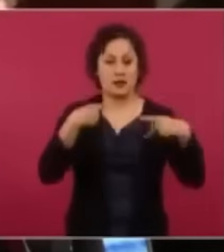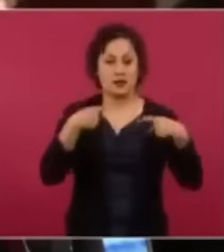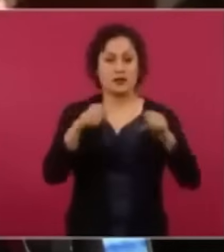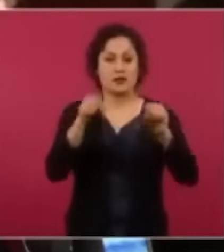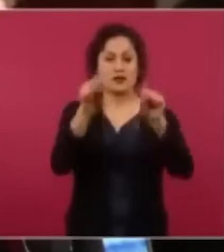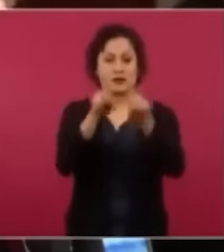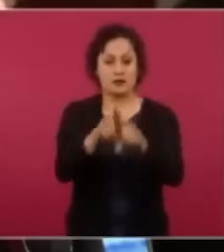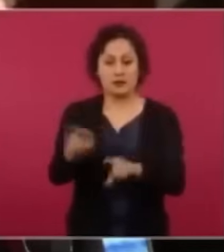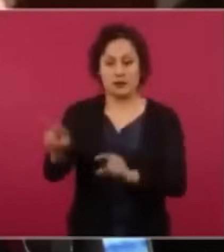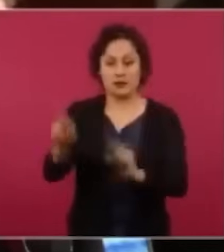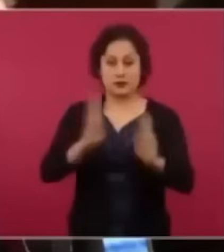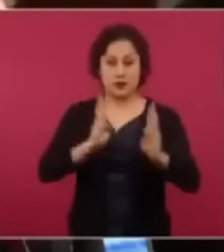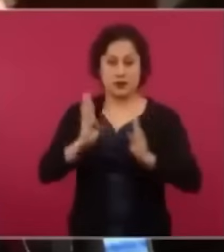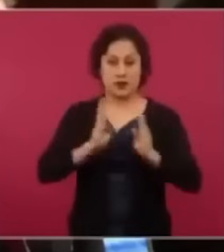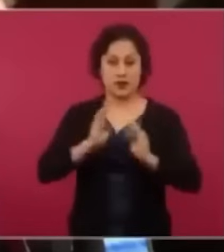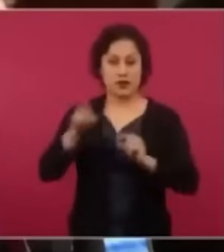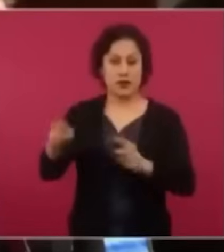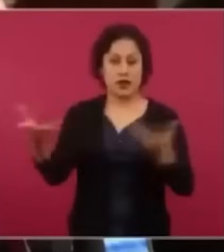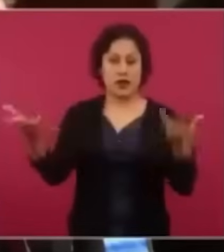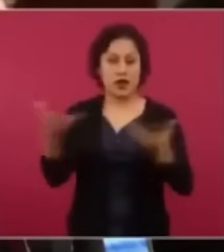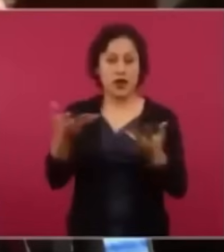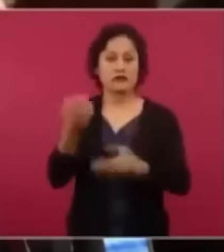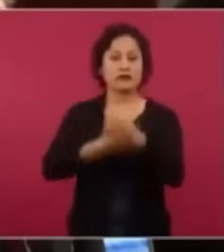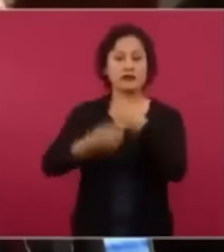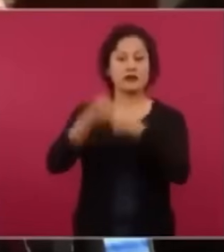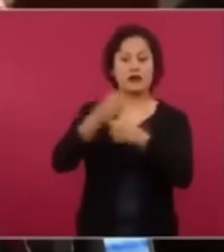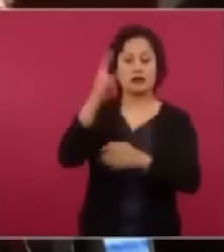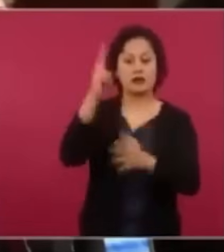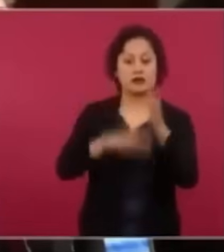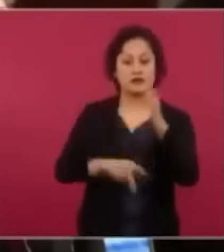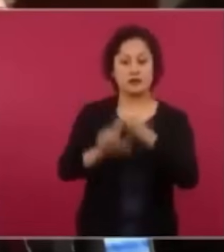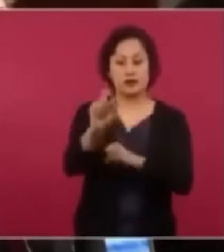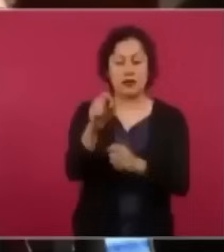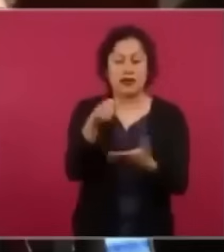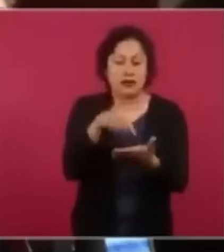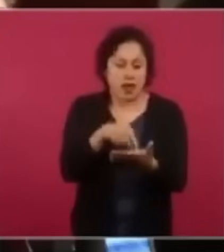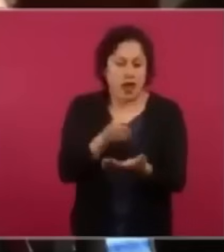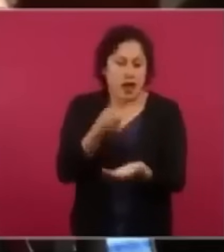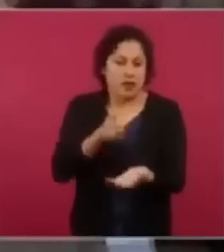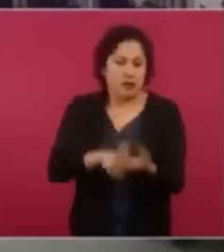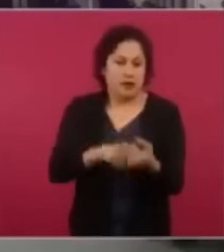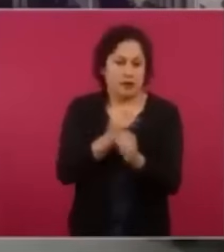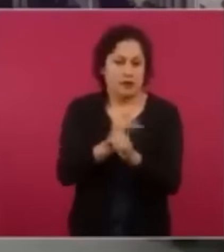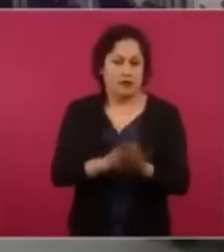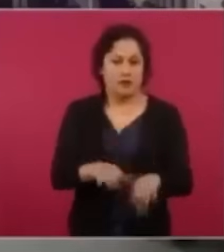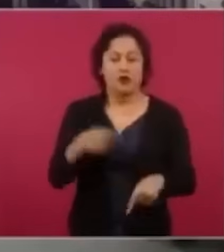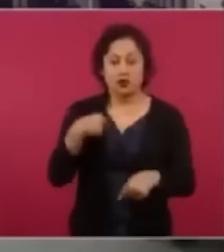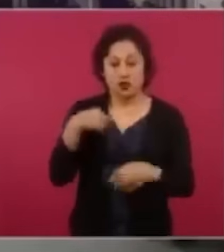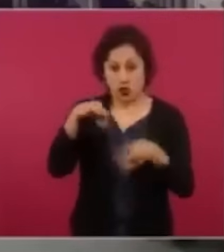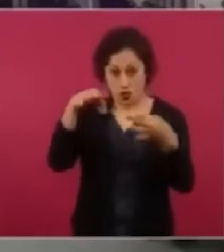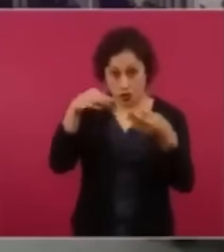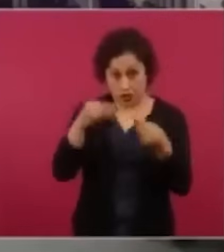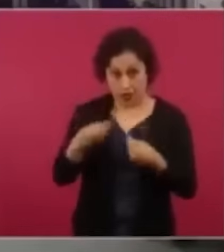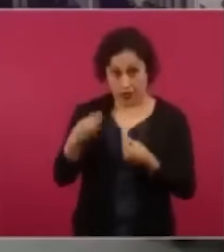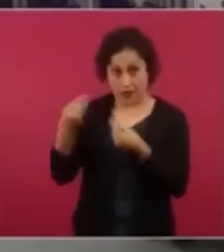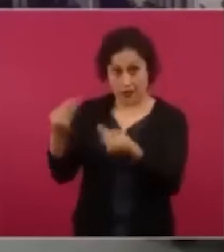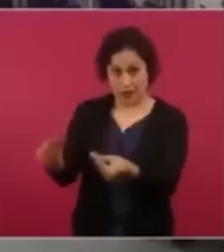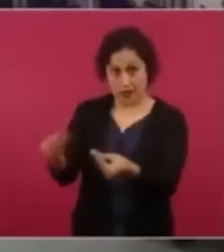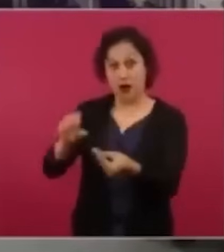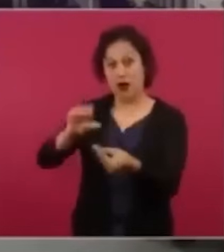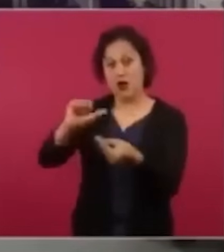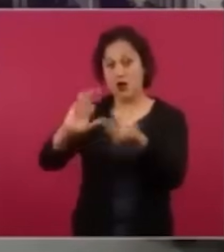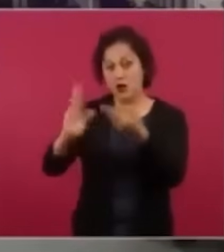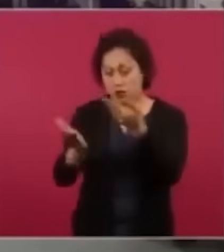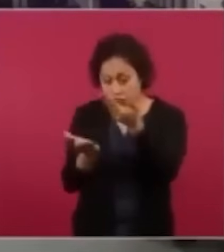por militares en 2020, y justamente de eso se trata este informe. Le voy a dejar esto, le voy a dejar el resto de sí, las